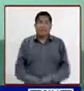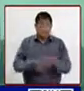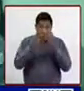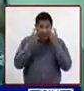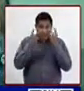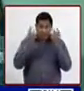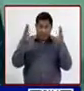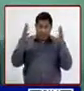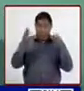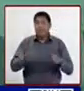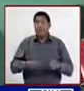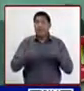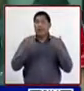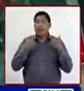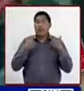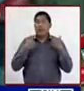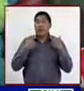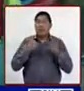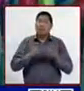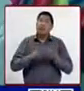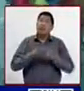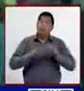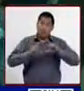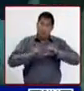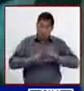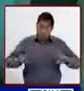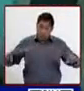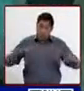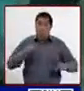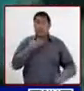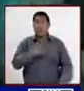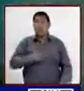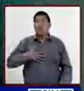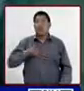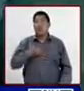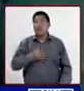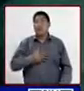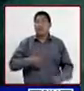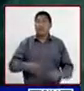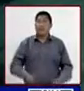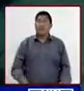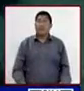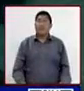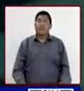Ahí estamos viendo, Giovanna. Tenemos incluso el número en pantalla, por favor, les pido que lo mantengamos.